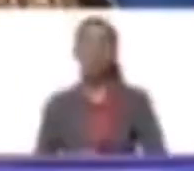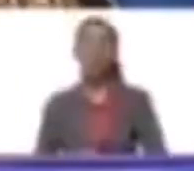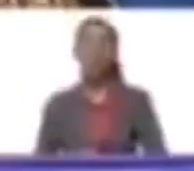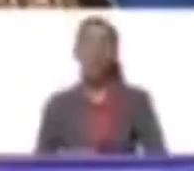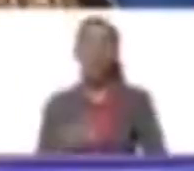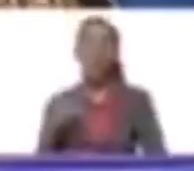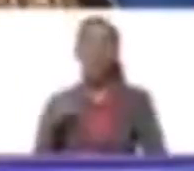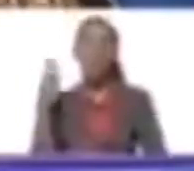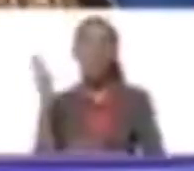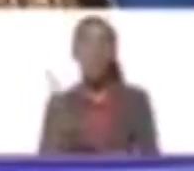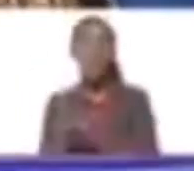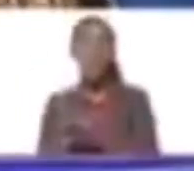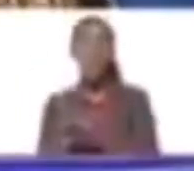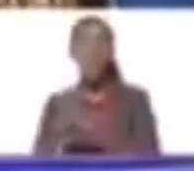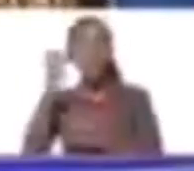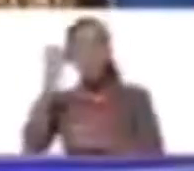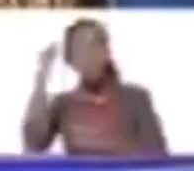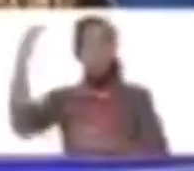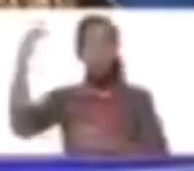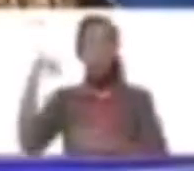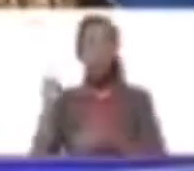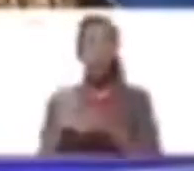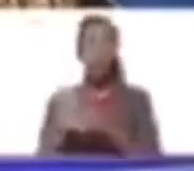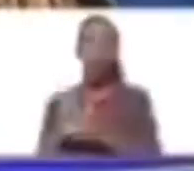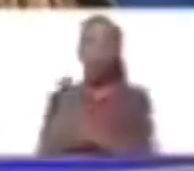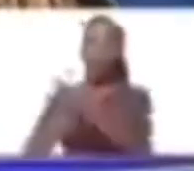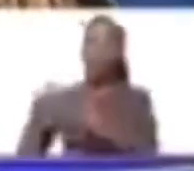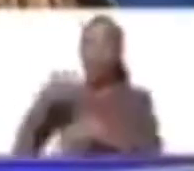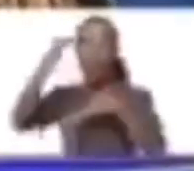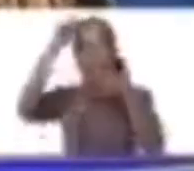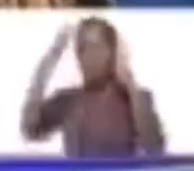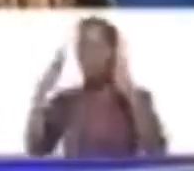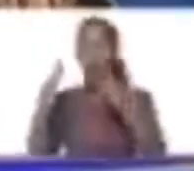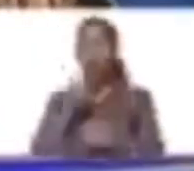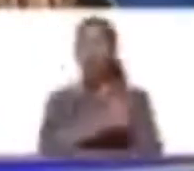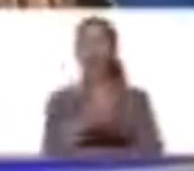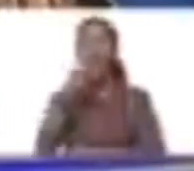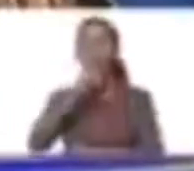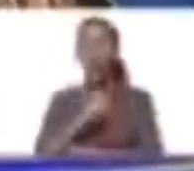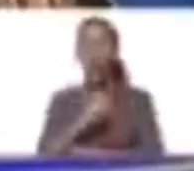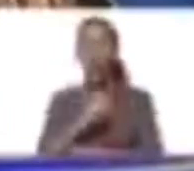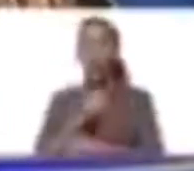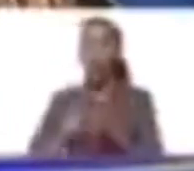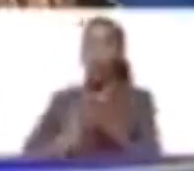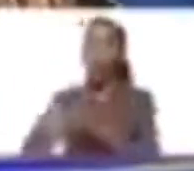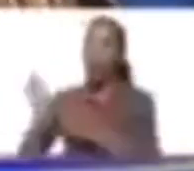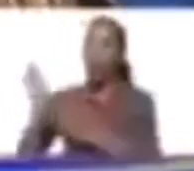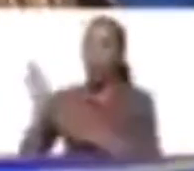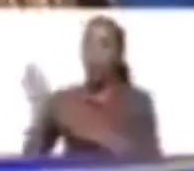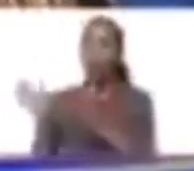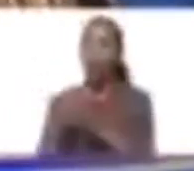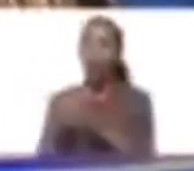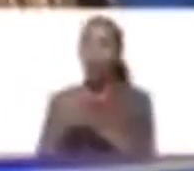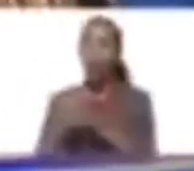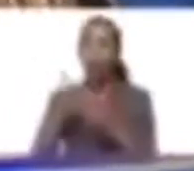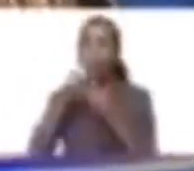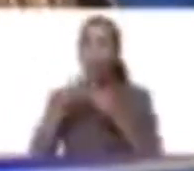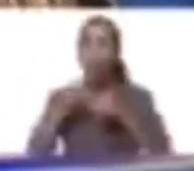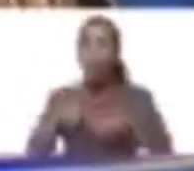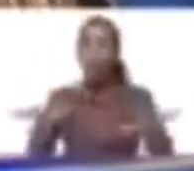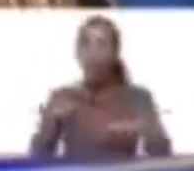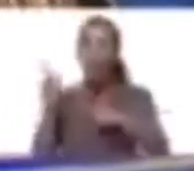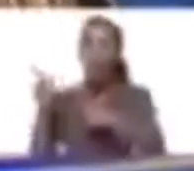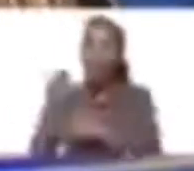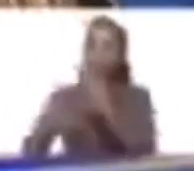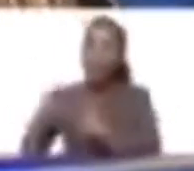Y siendo muy creativo, esta relación no es una relación para atenderla cada año cuando se desarrolla la comisión mixta. Esto es una relación